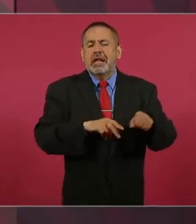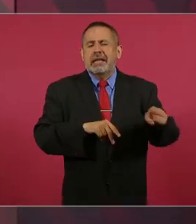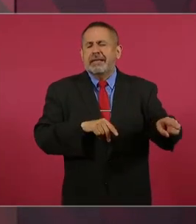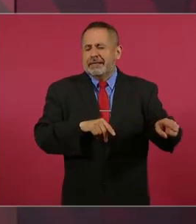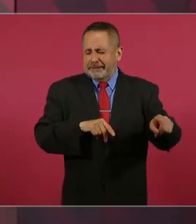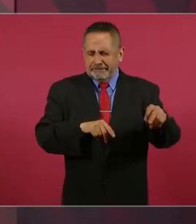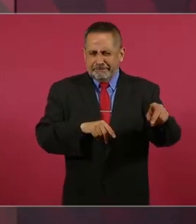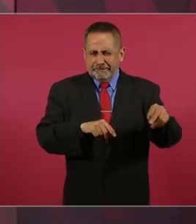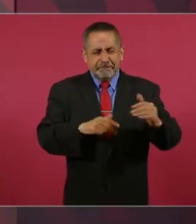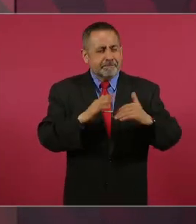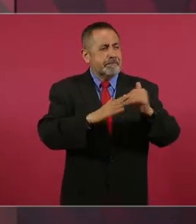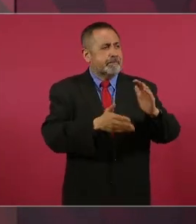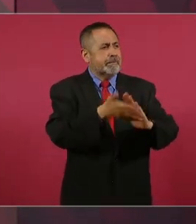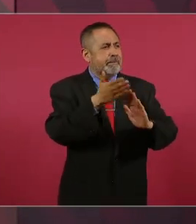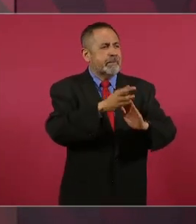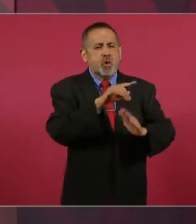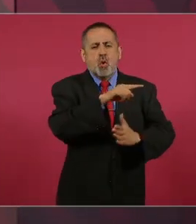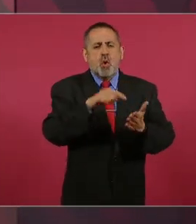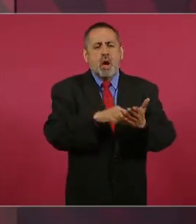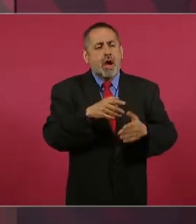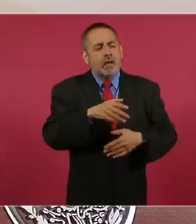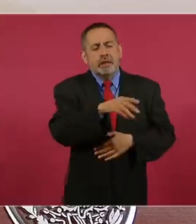que construyeron en Zumpango,